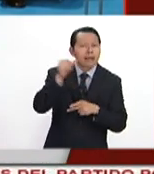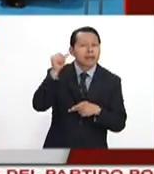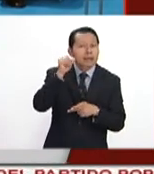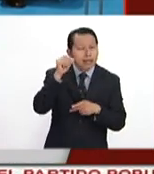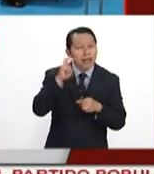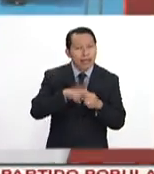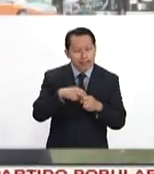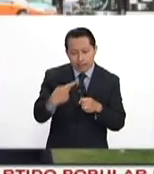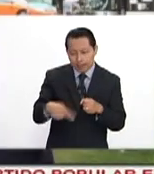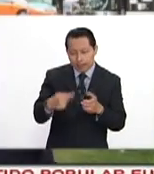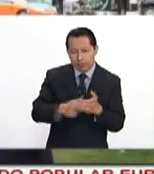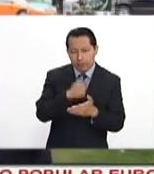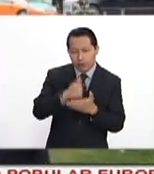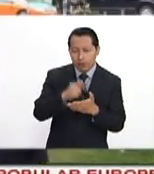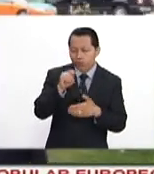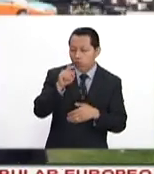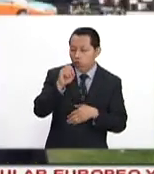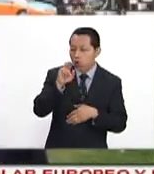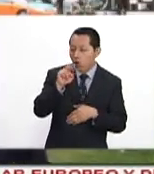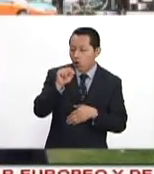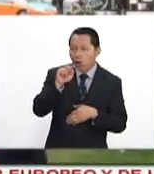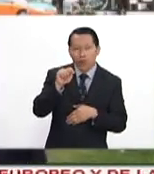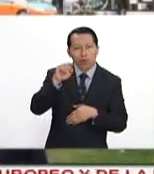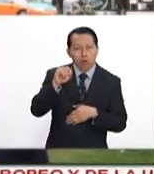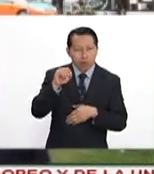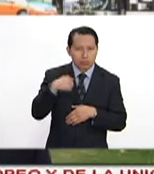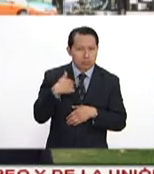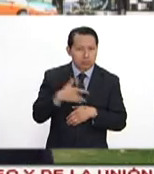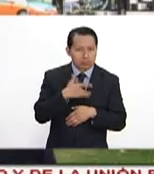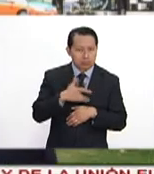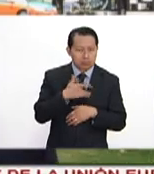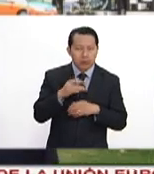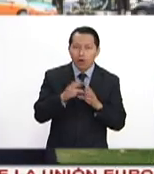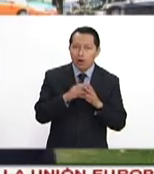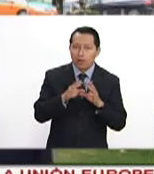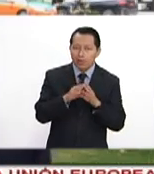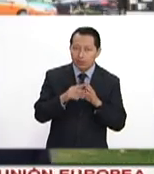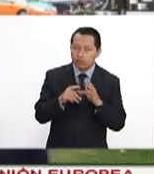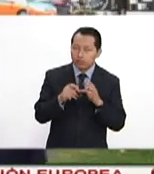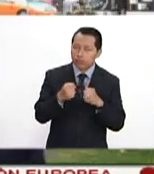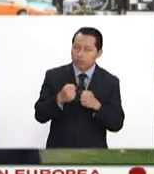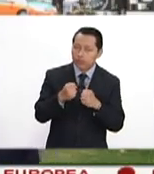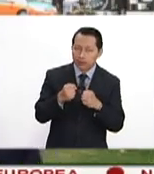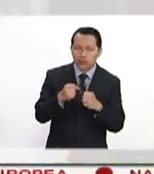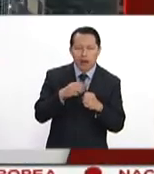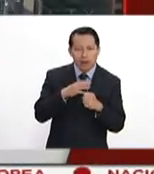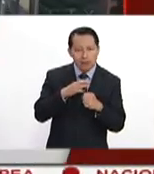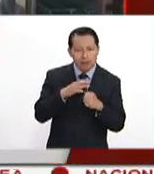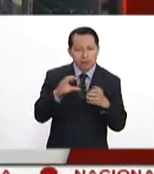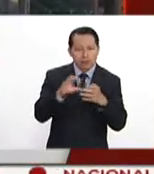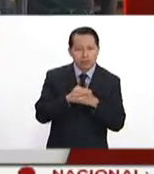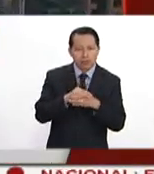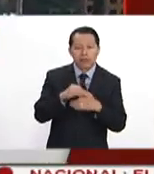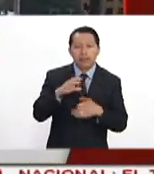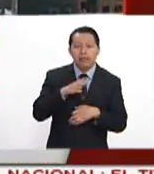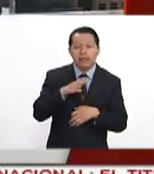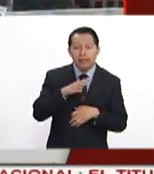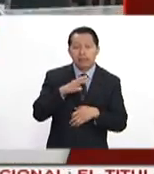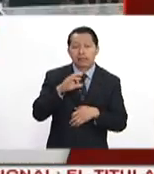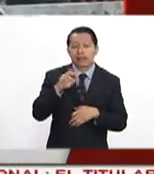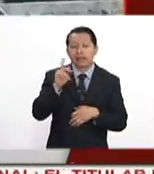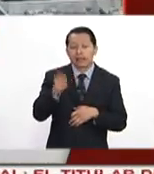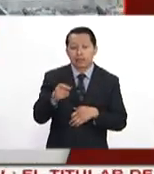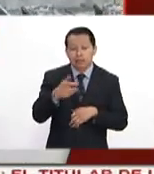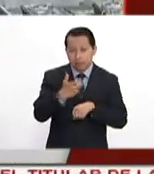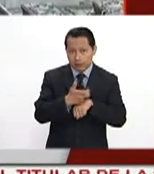en esta ciudad, en Toronto, que bueno, pues nos parecen bastante simbólicas? El día de ayer el apellido del presidente